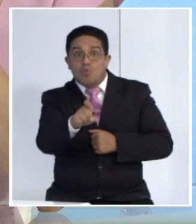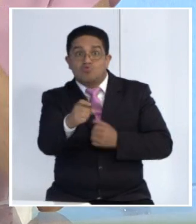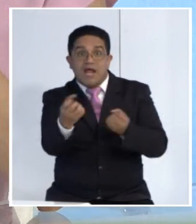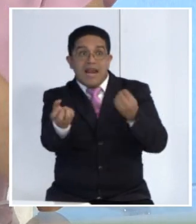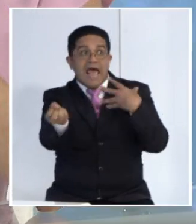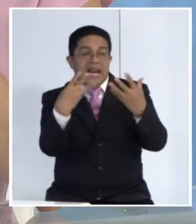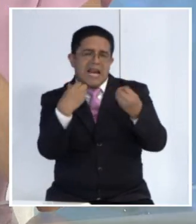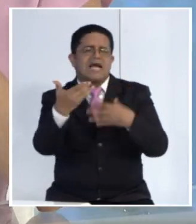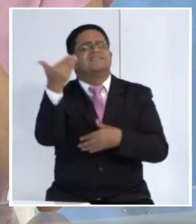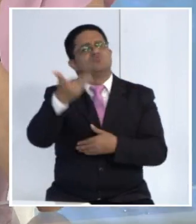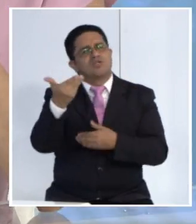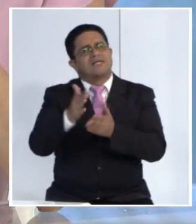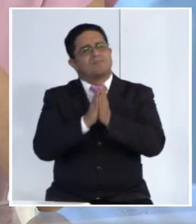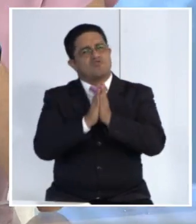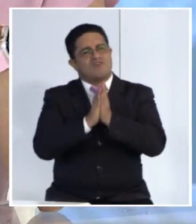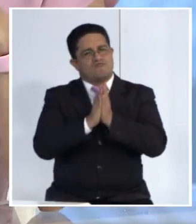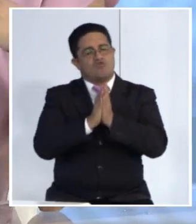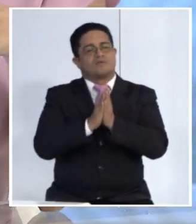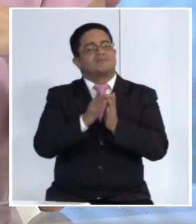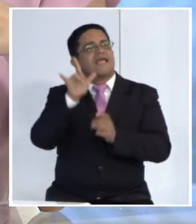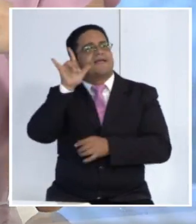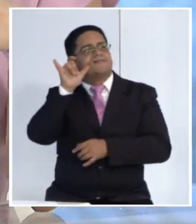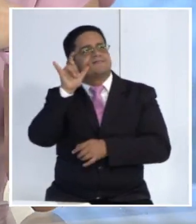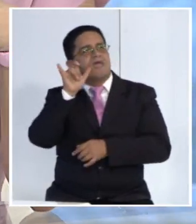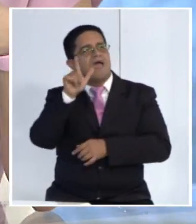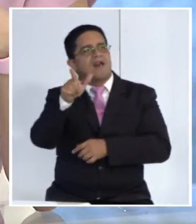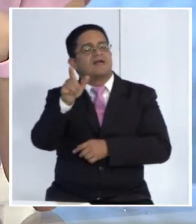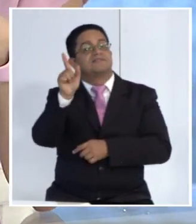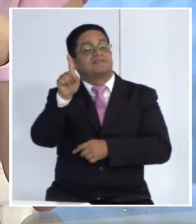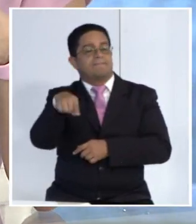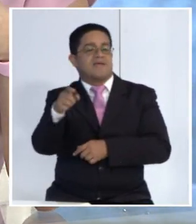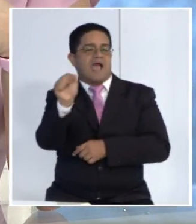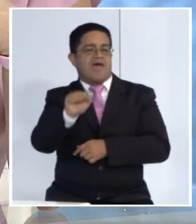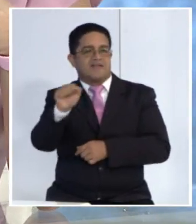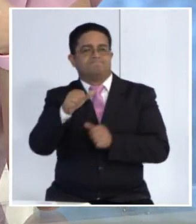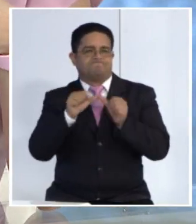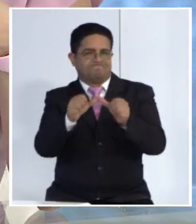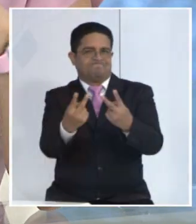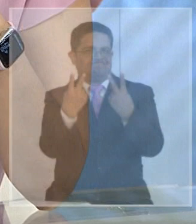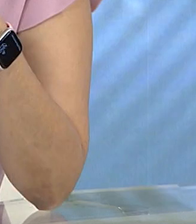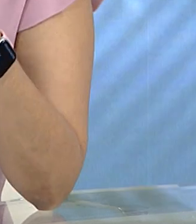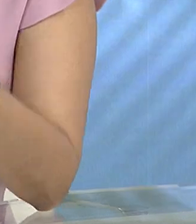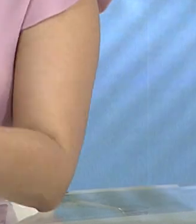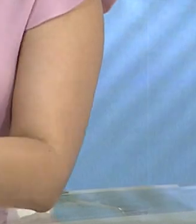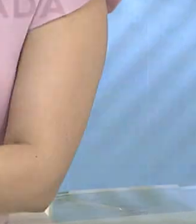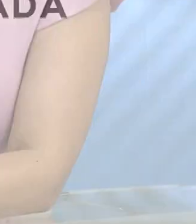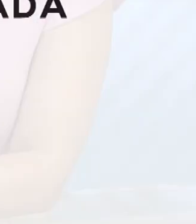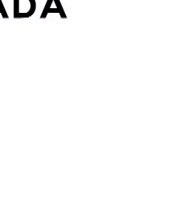comentarios son importantes. Ya nos están llegando a través del Instagram Live, a través de @DanielaJSalas. Volvemos.